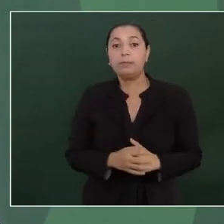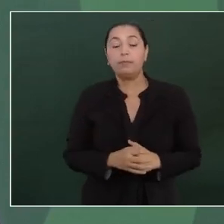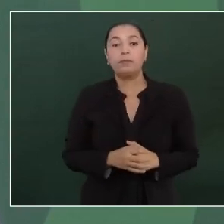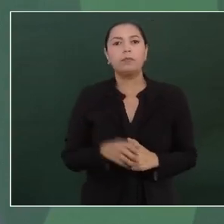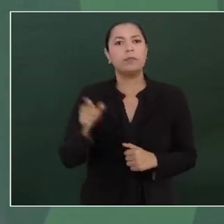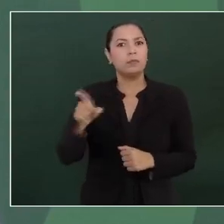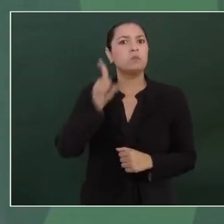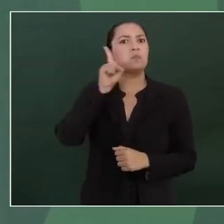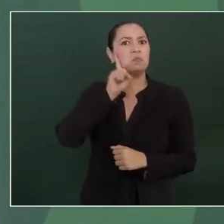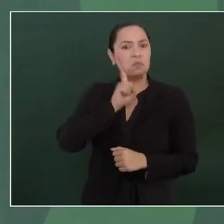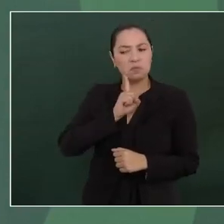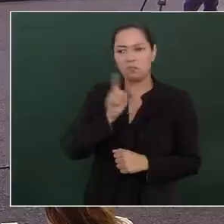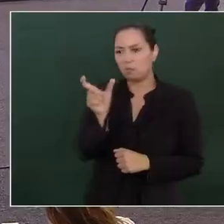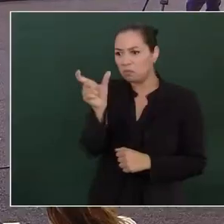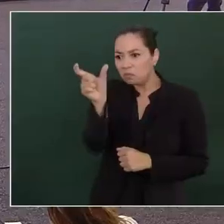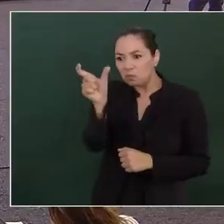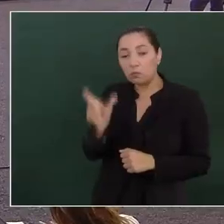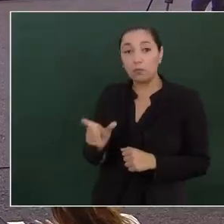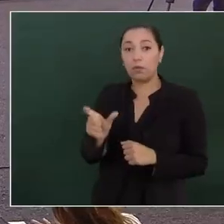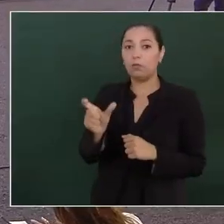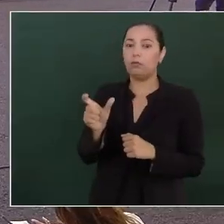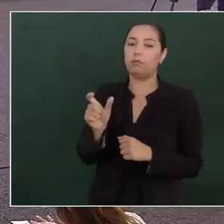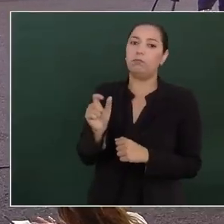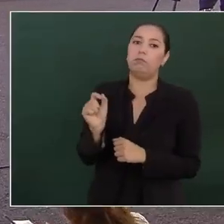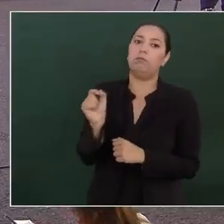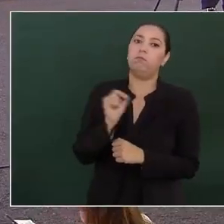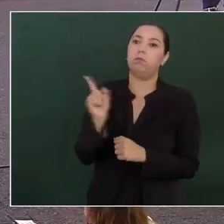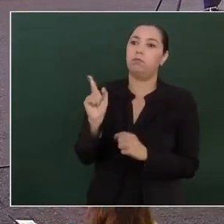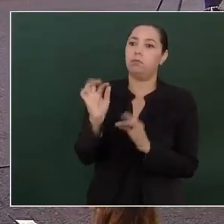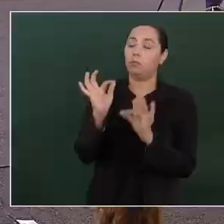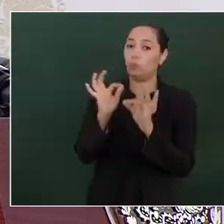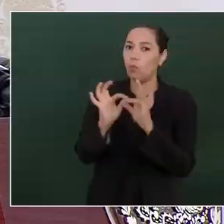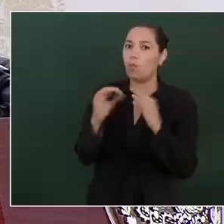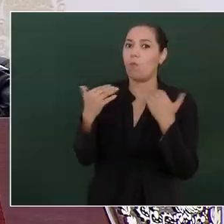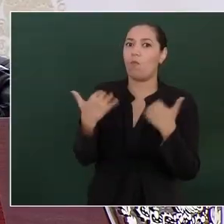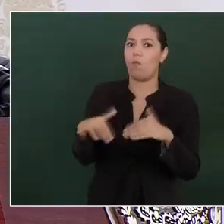una mujer excepcional,